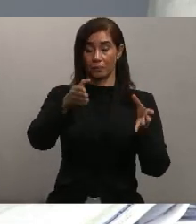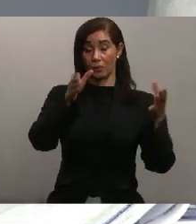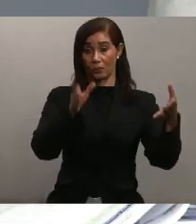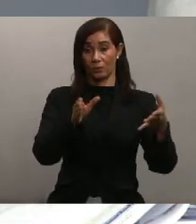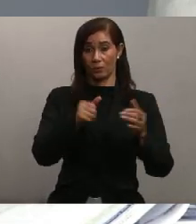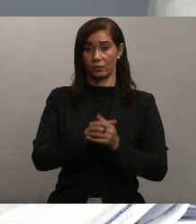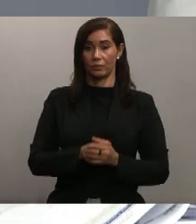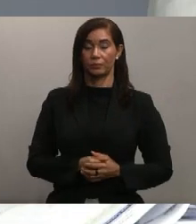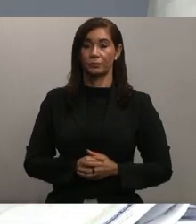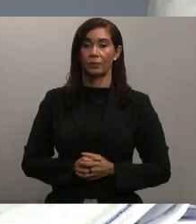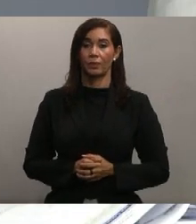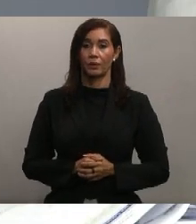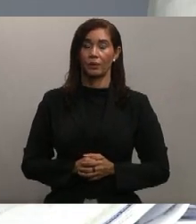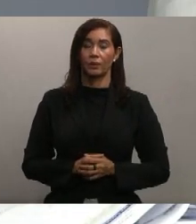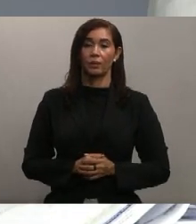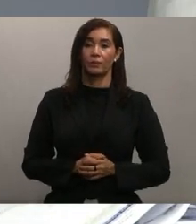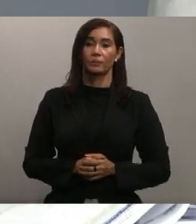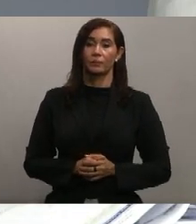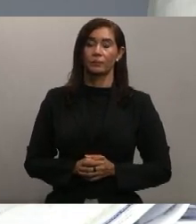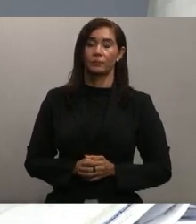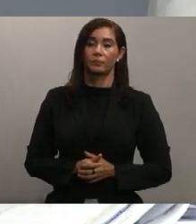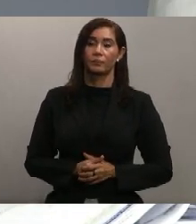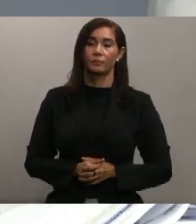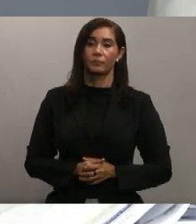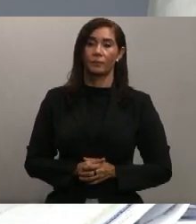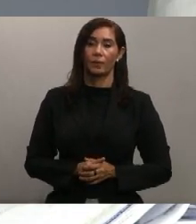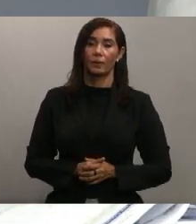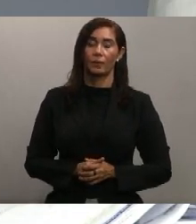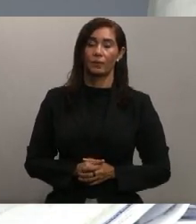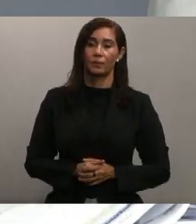que no es nuestra intención